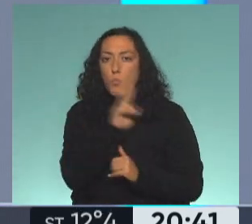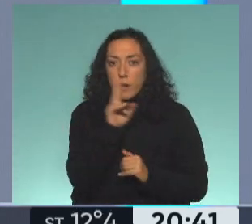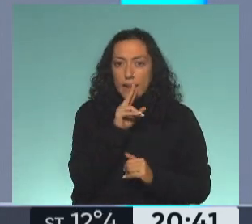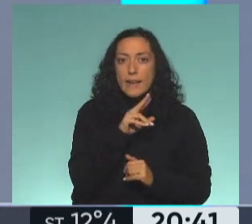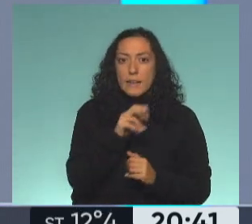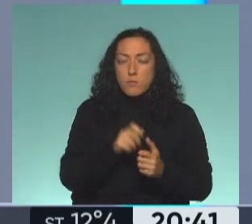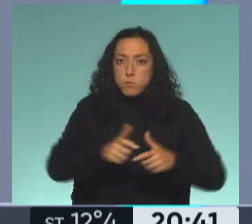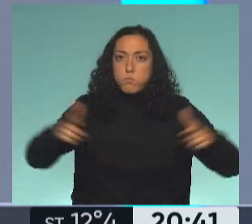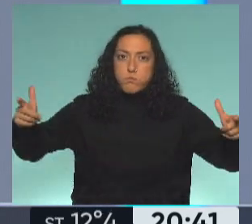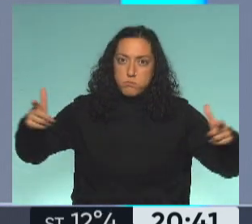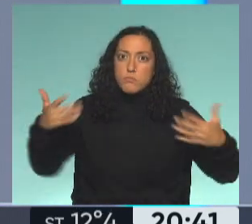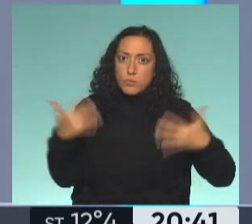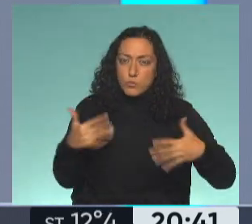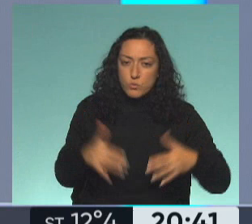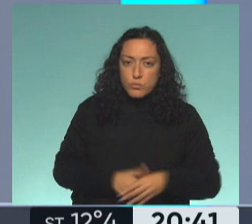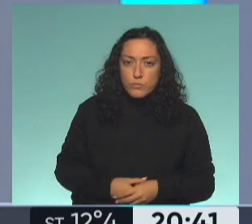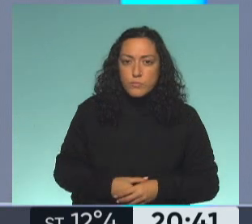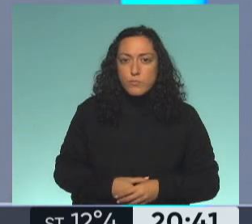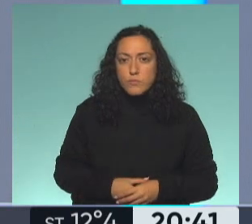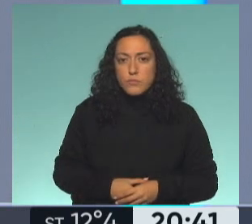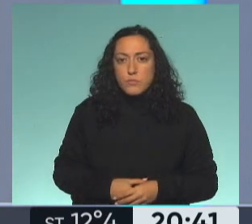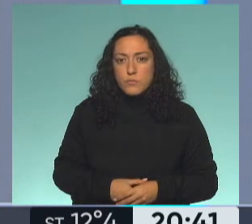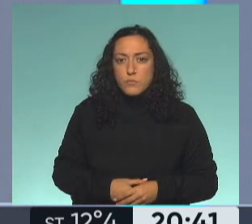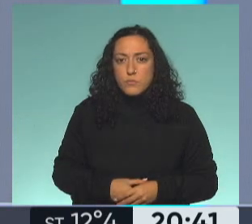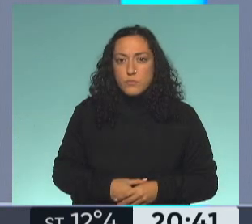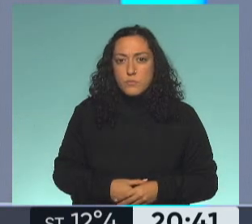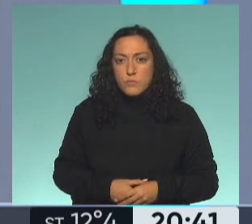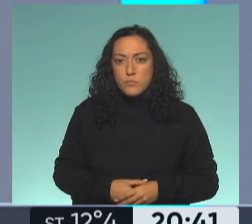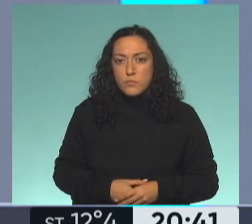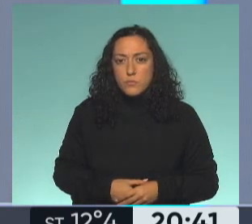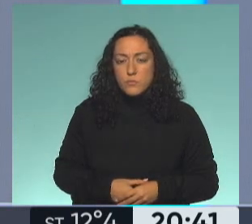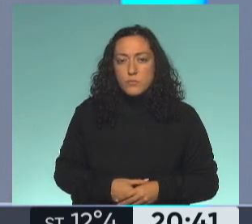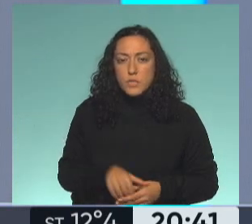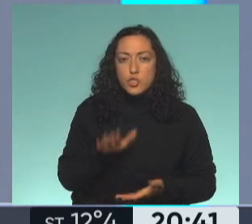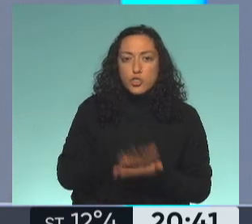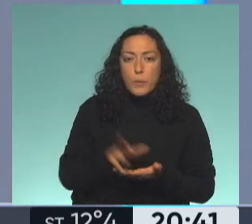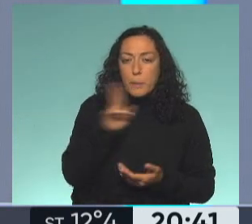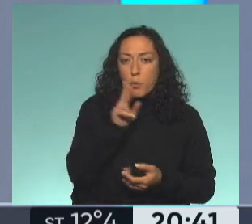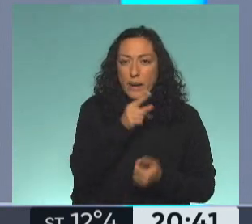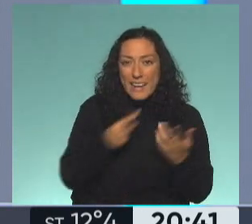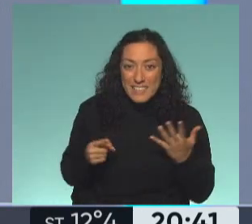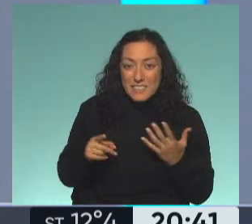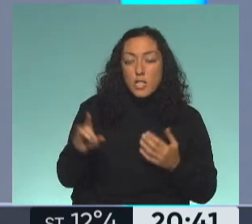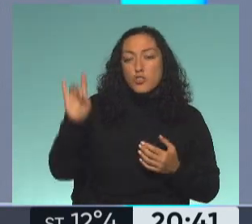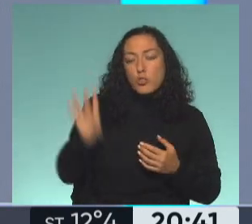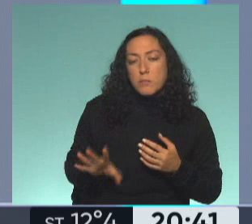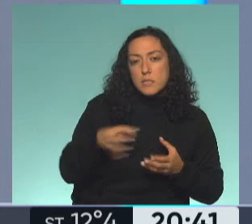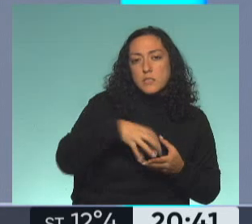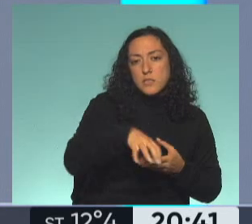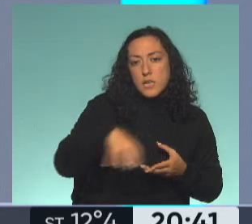creciera significativamente su participación. Y en el caso de las mujeres, ya no solo en los